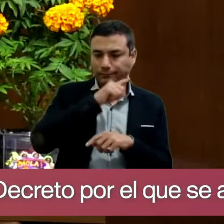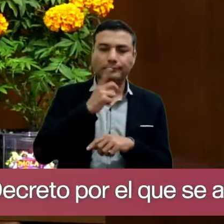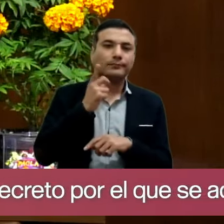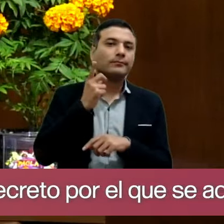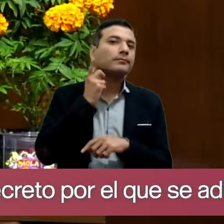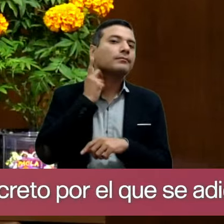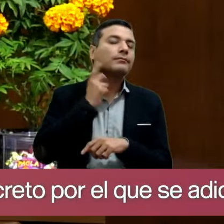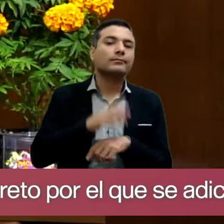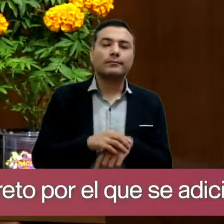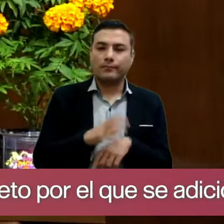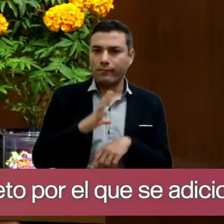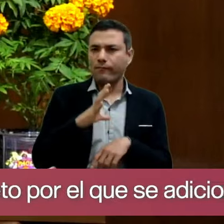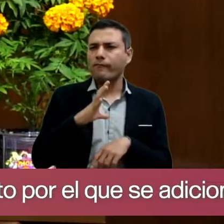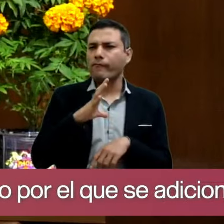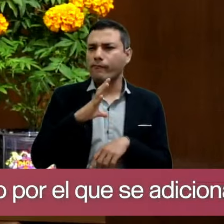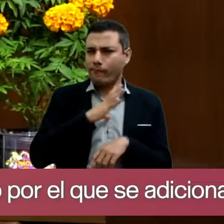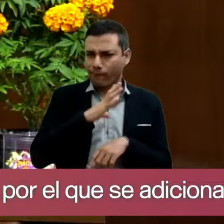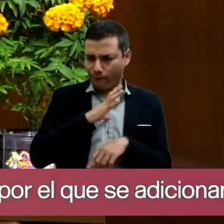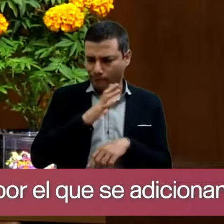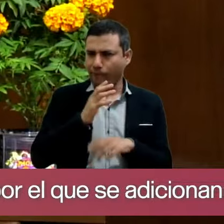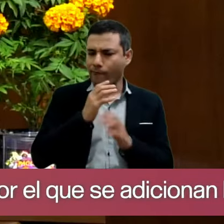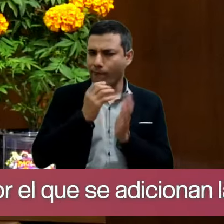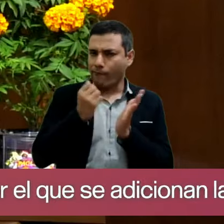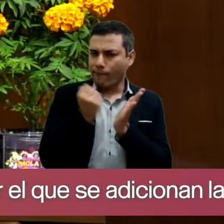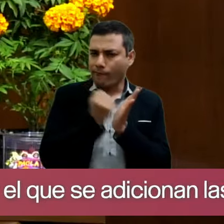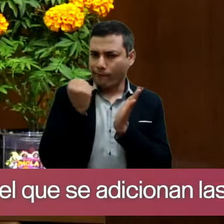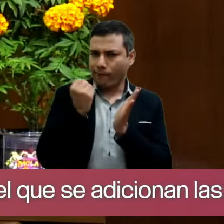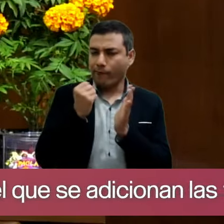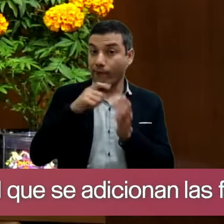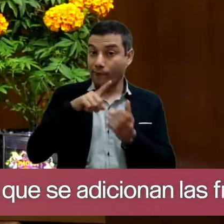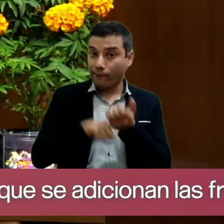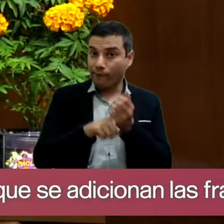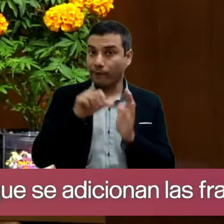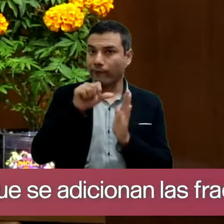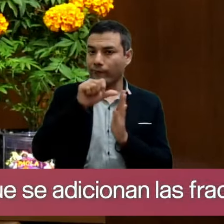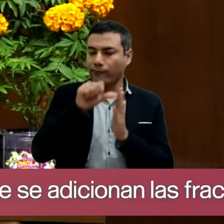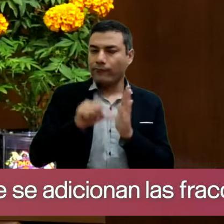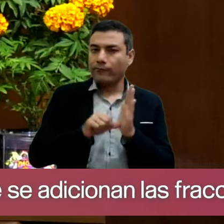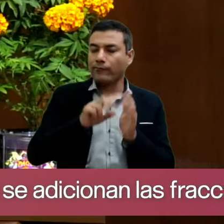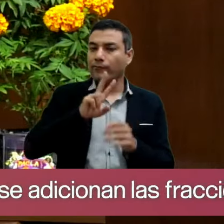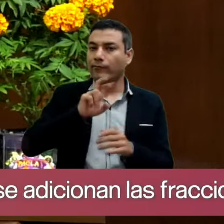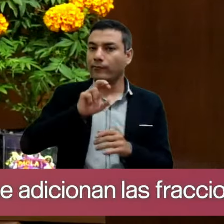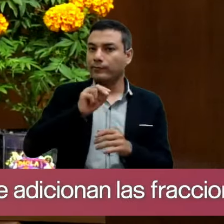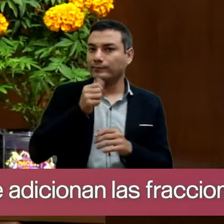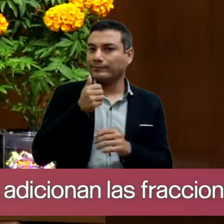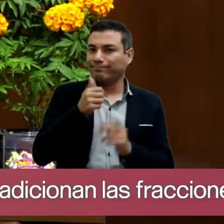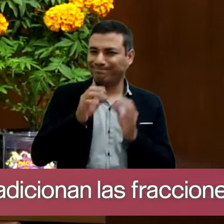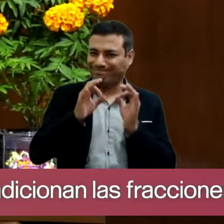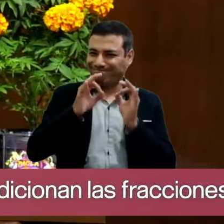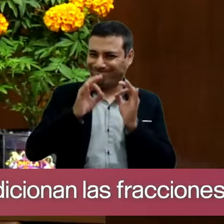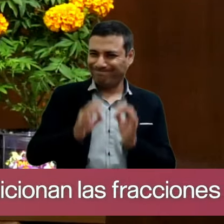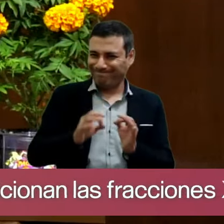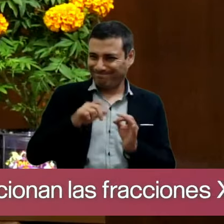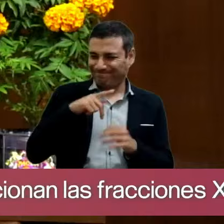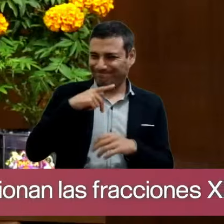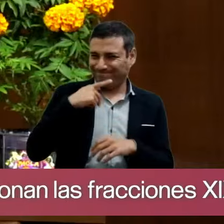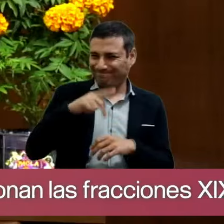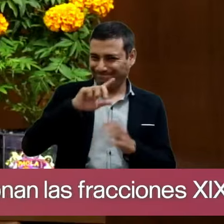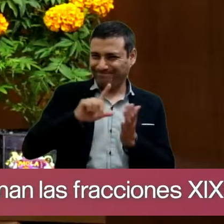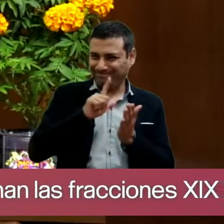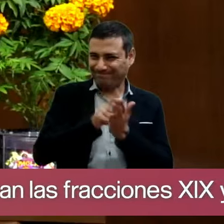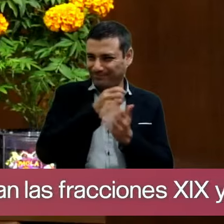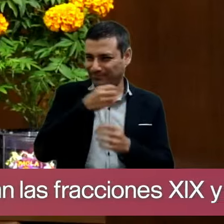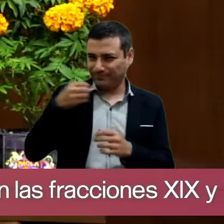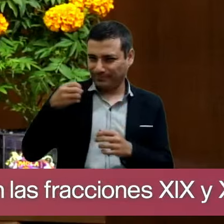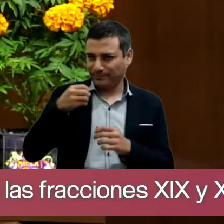otras disposiciones aprobadas, en el artículo 286 de la Ley Orgánica del Poder Judicial del Estado de